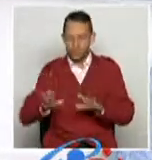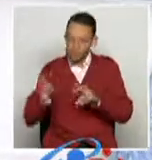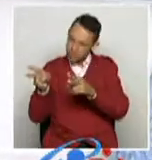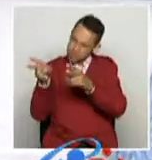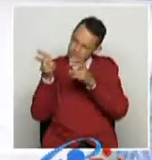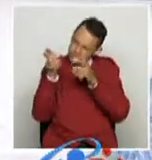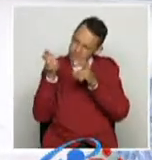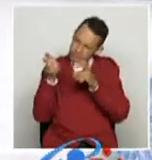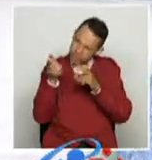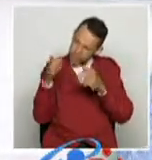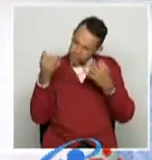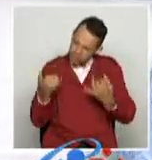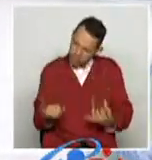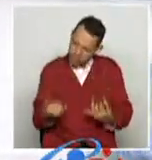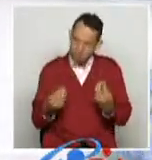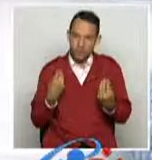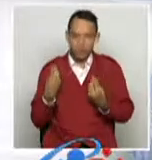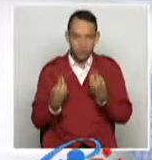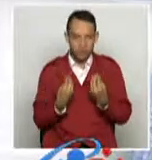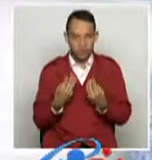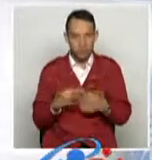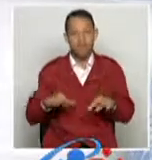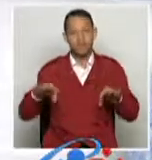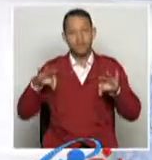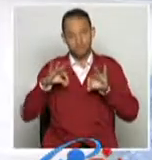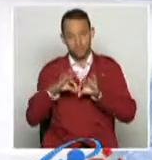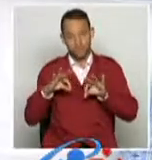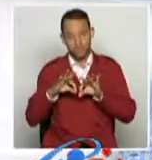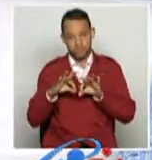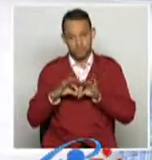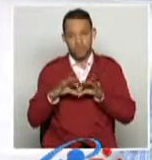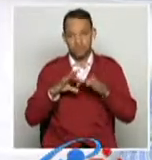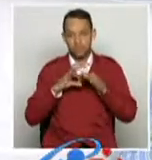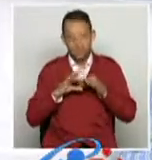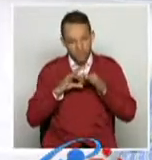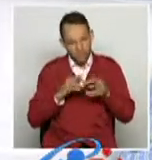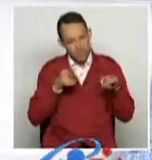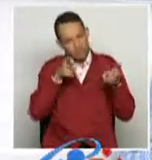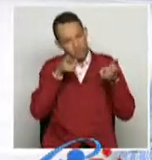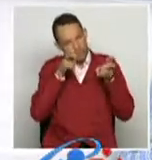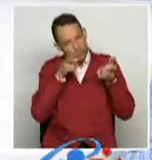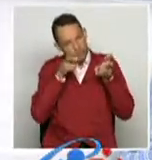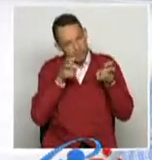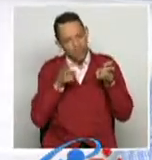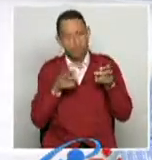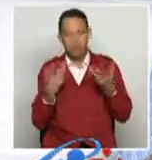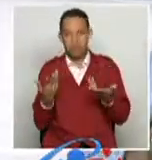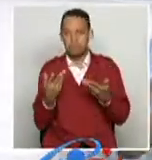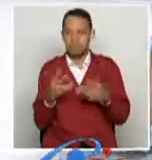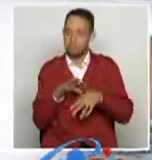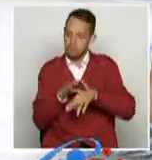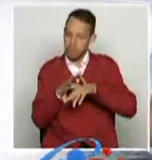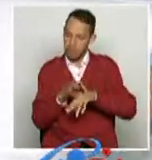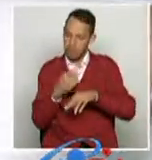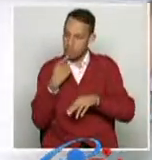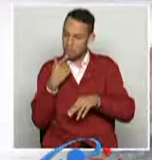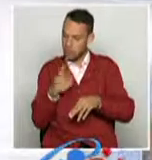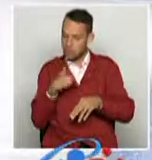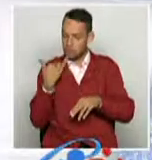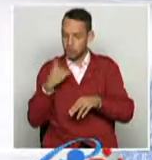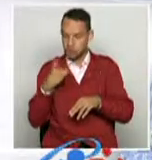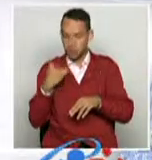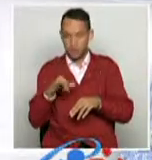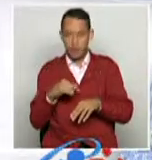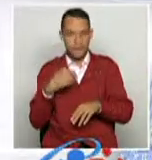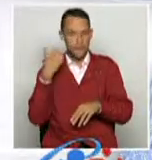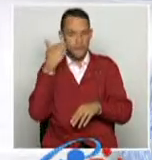nos han enseñado, eso es lo que a lo que nosotros estamos acostumbrados como pacientes, que solamente cuando ya está